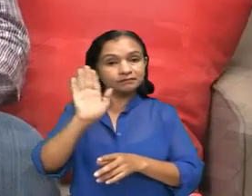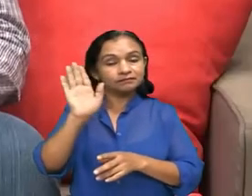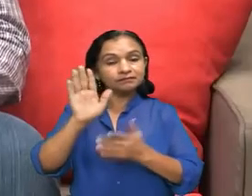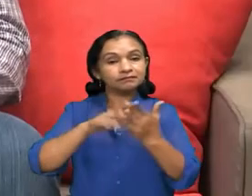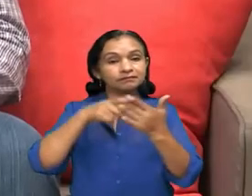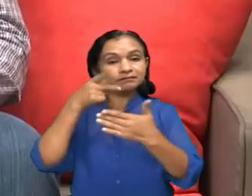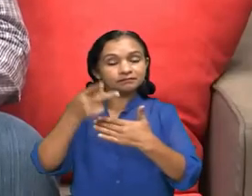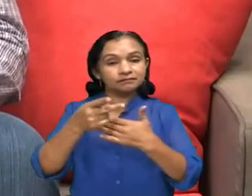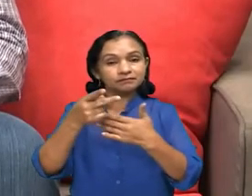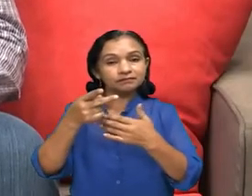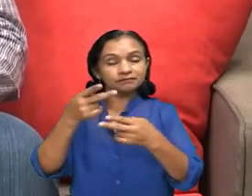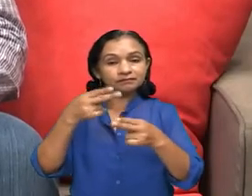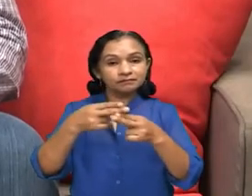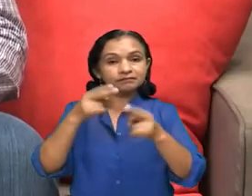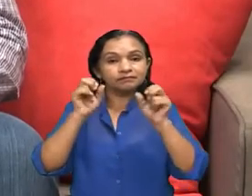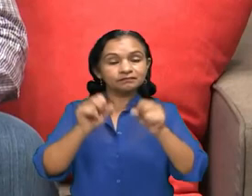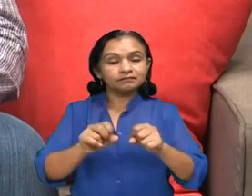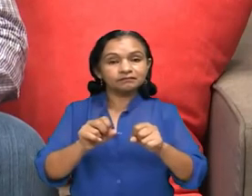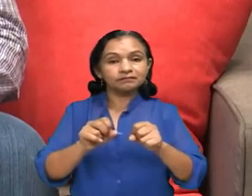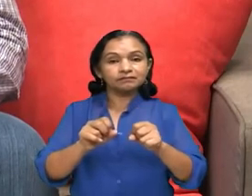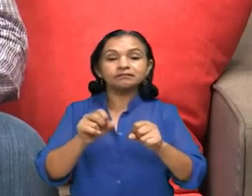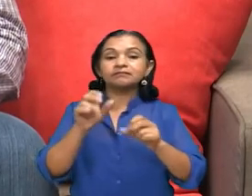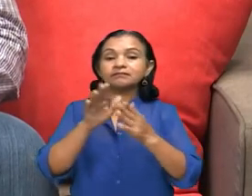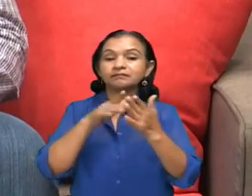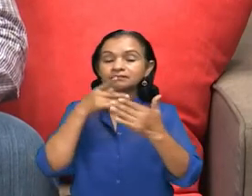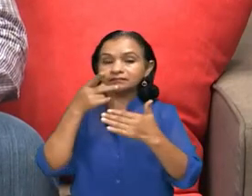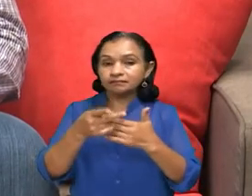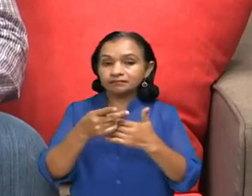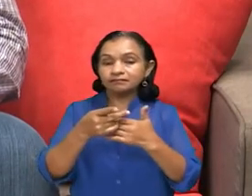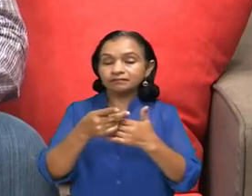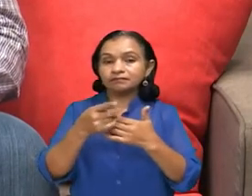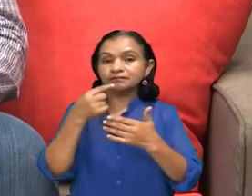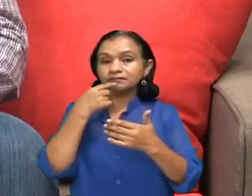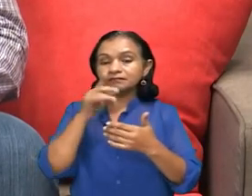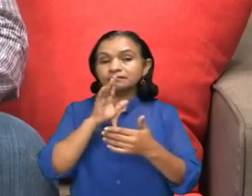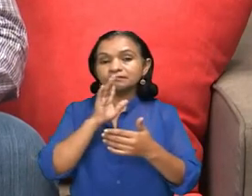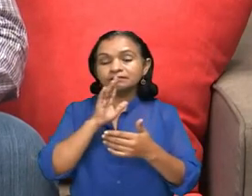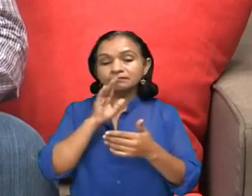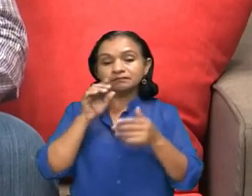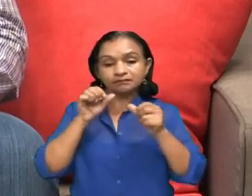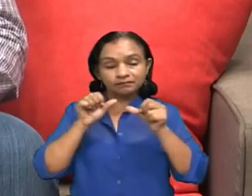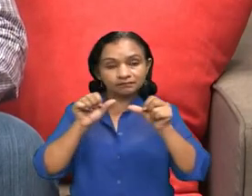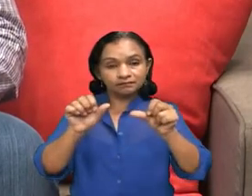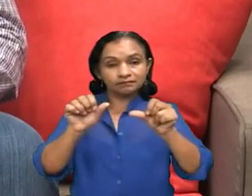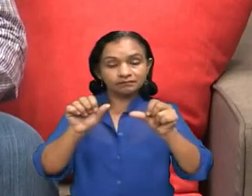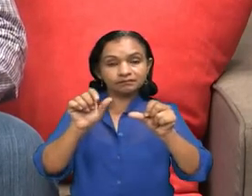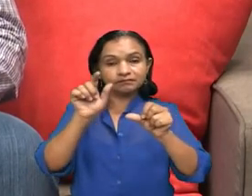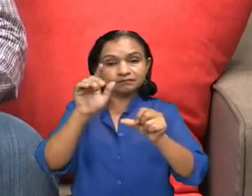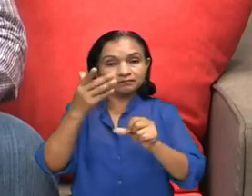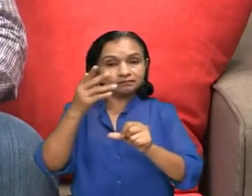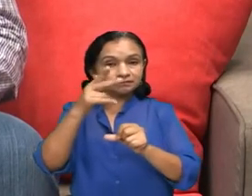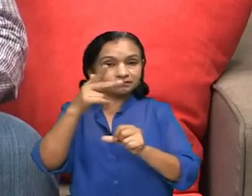programa. A nombre de todo el equipo que hace posible la transmisión de su programa desde el Parlamento, le invitamos a que se quede en fiel sintonía del canal